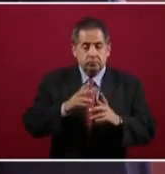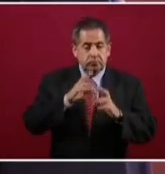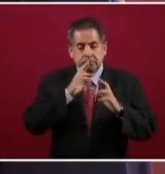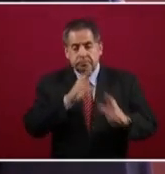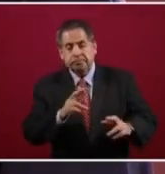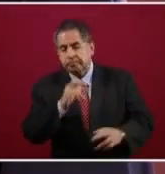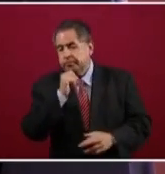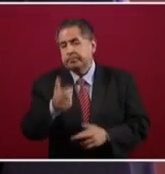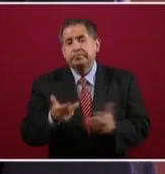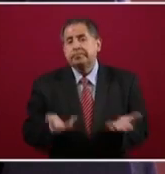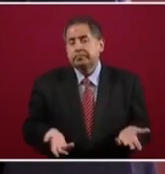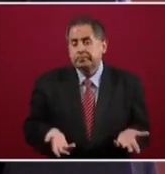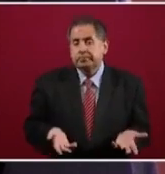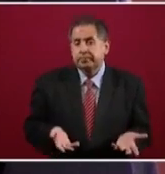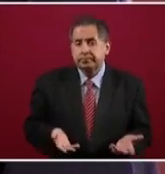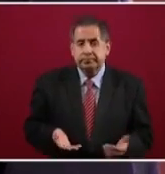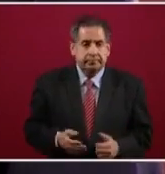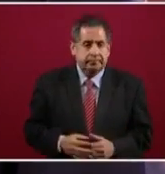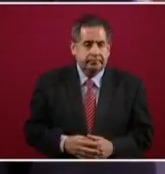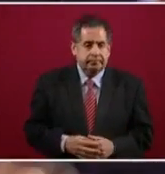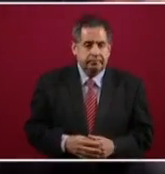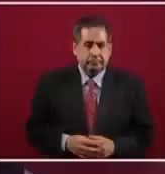responder.